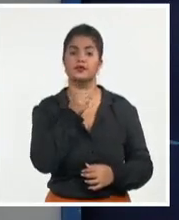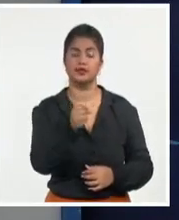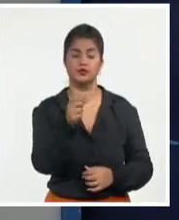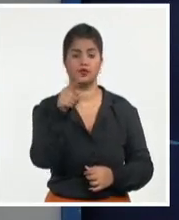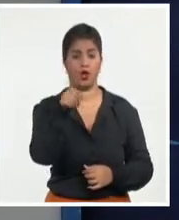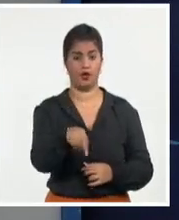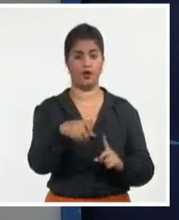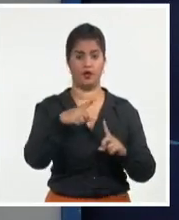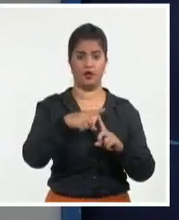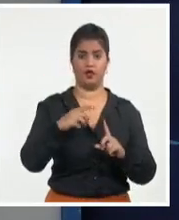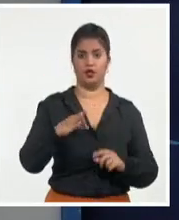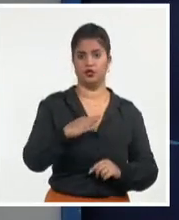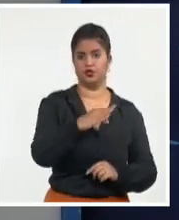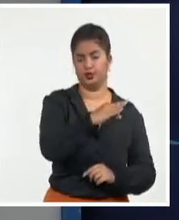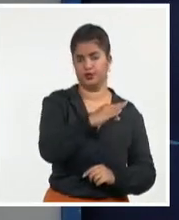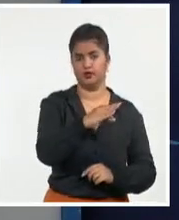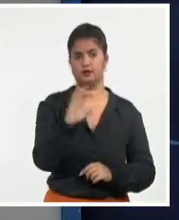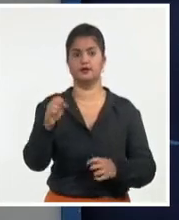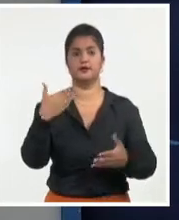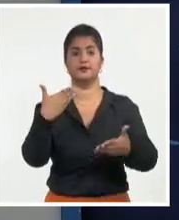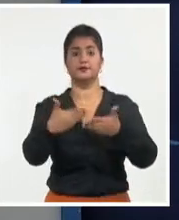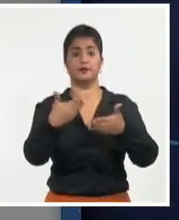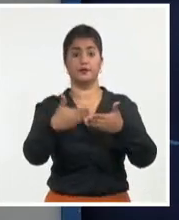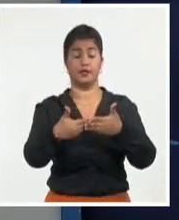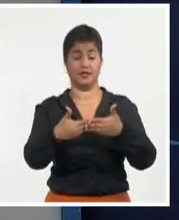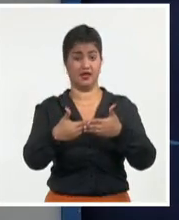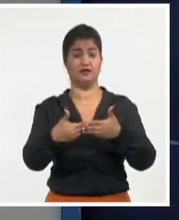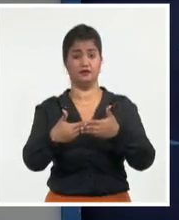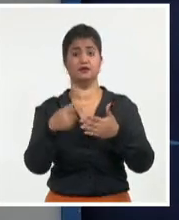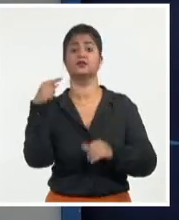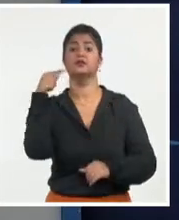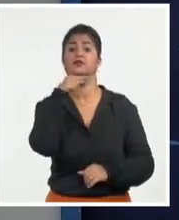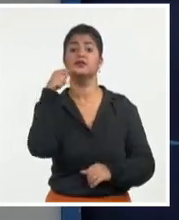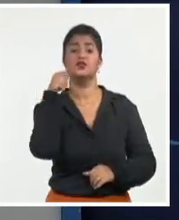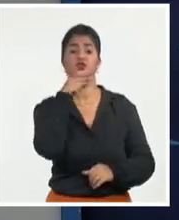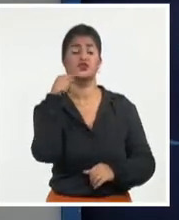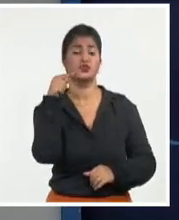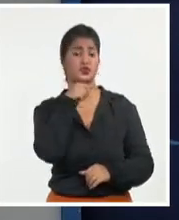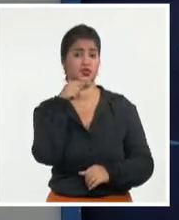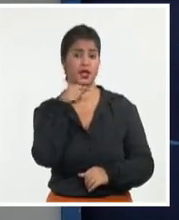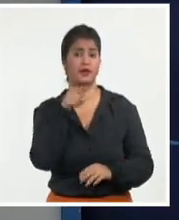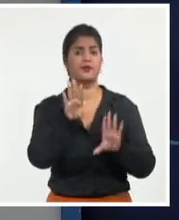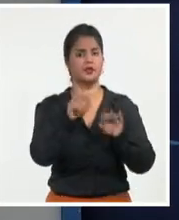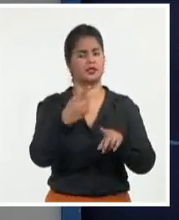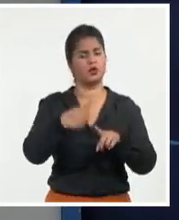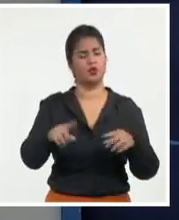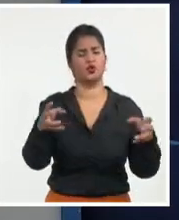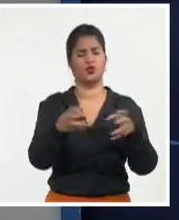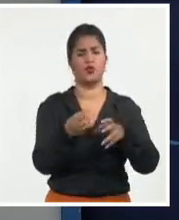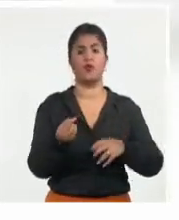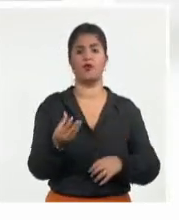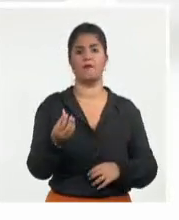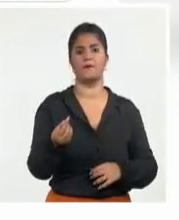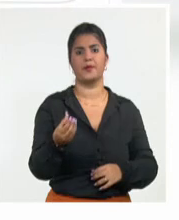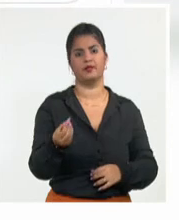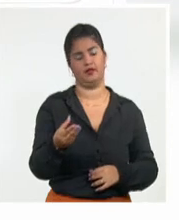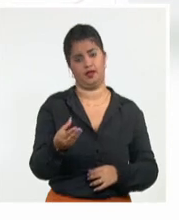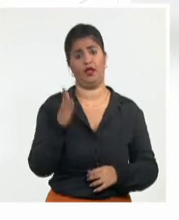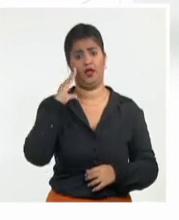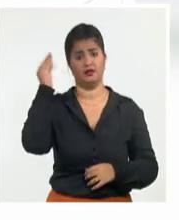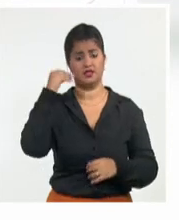la censura de las grandes empresas tecnológicas a los medios de comunicación rusos con el pretexto del conflicto ucraniano. En la